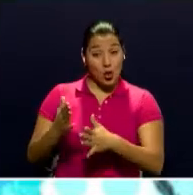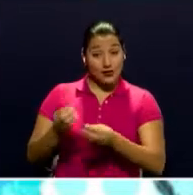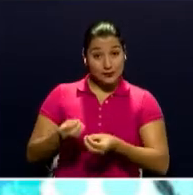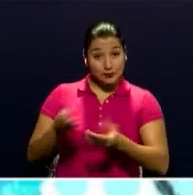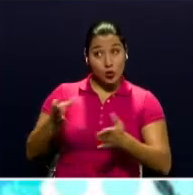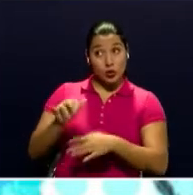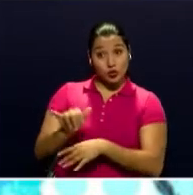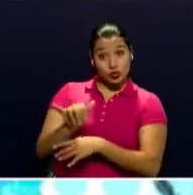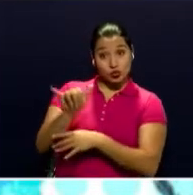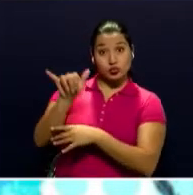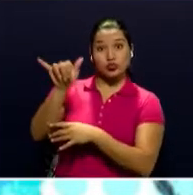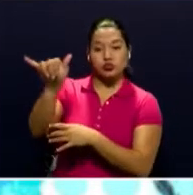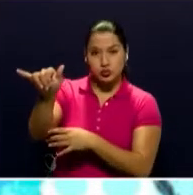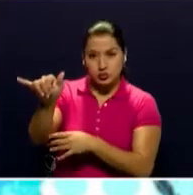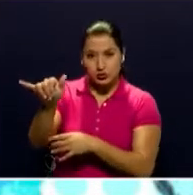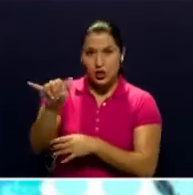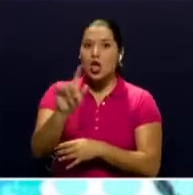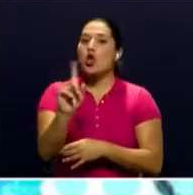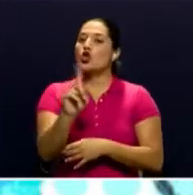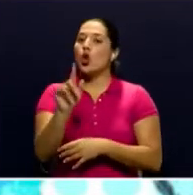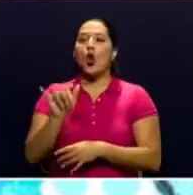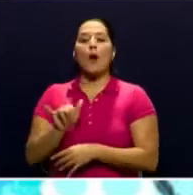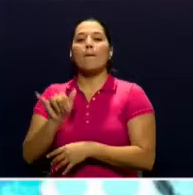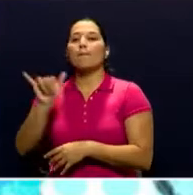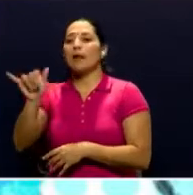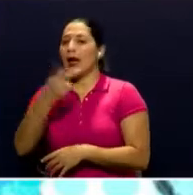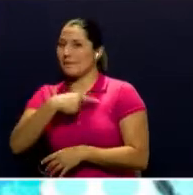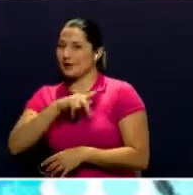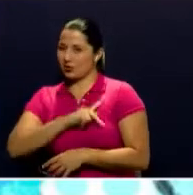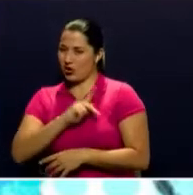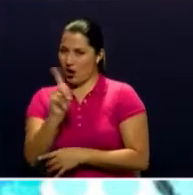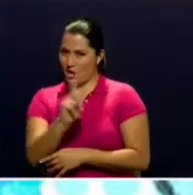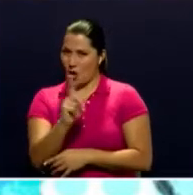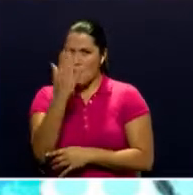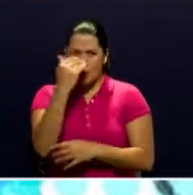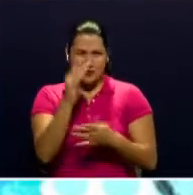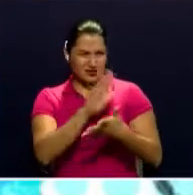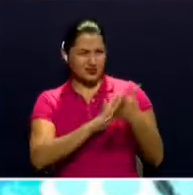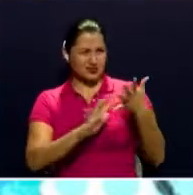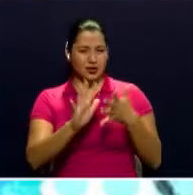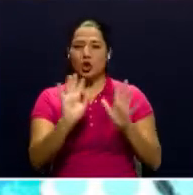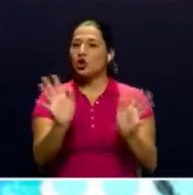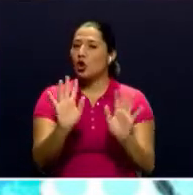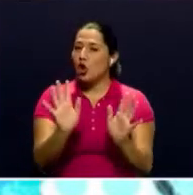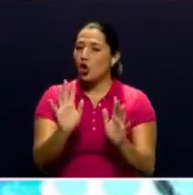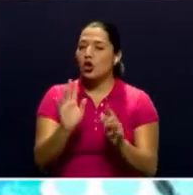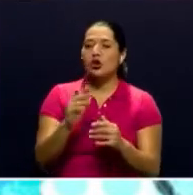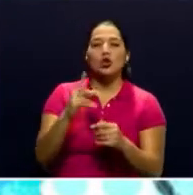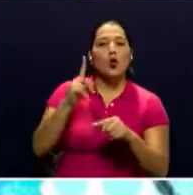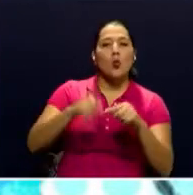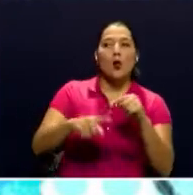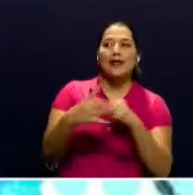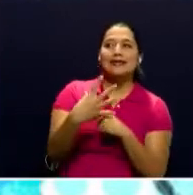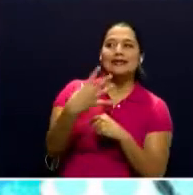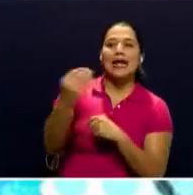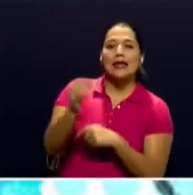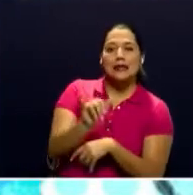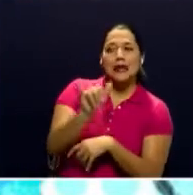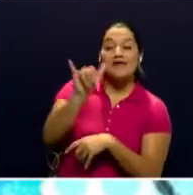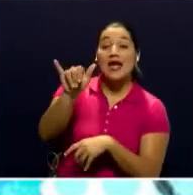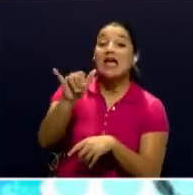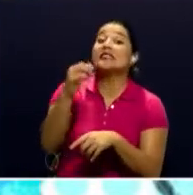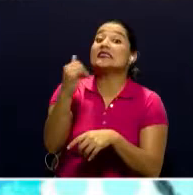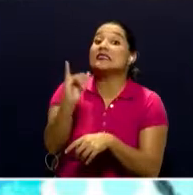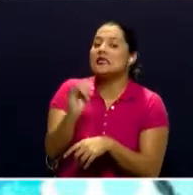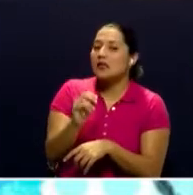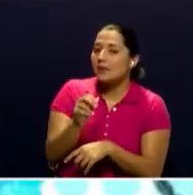haciendo la aclaración que no es de manera personal, porque se ha hecho una gran confusión, sino es por cualquier tipo de situación laboral. Pero vamos a ver la